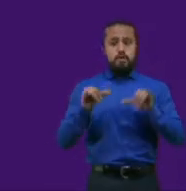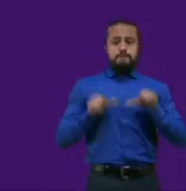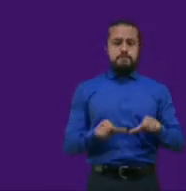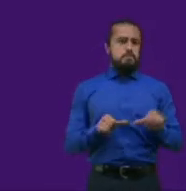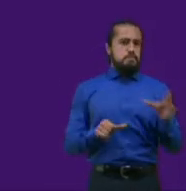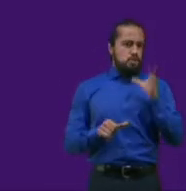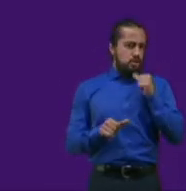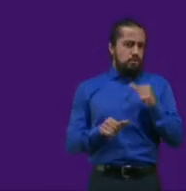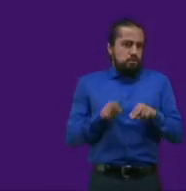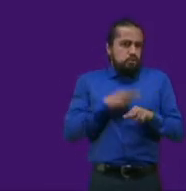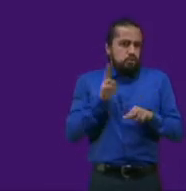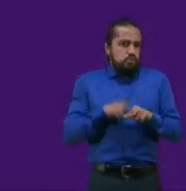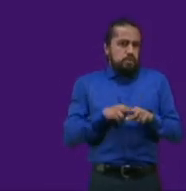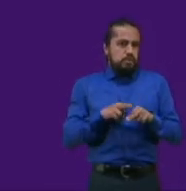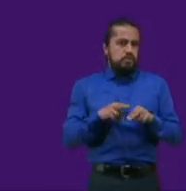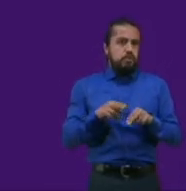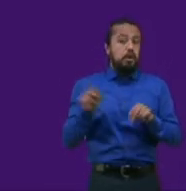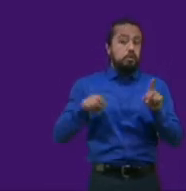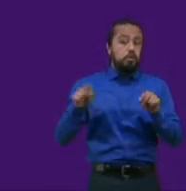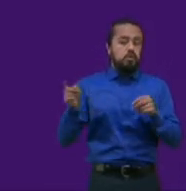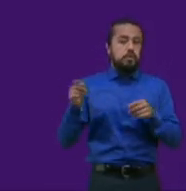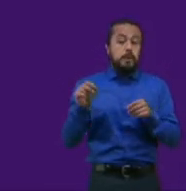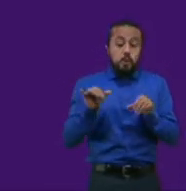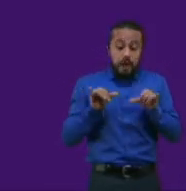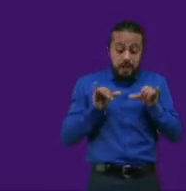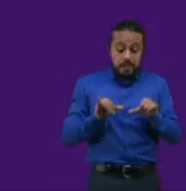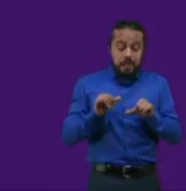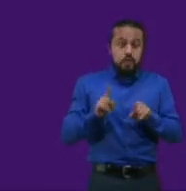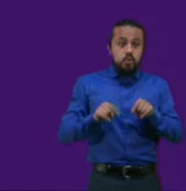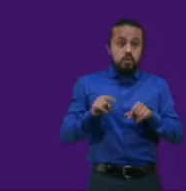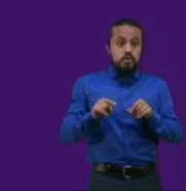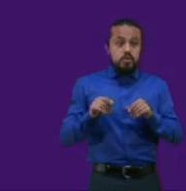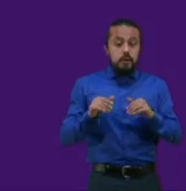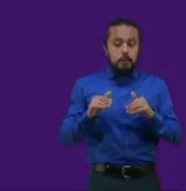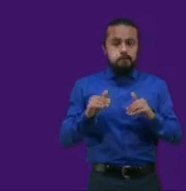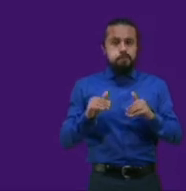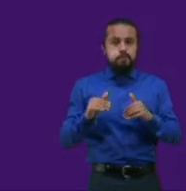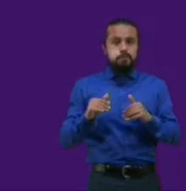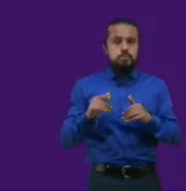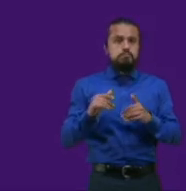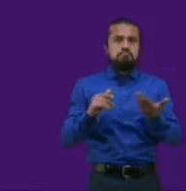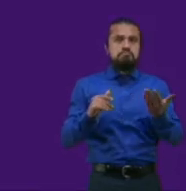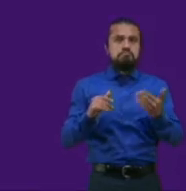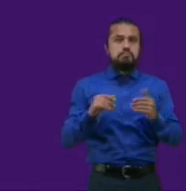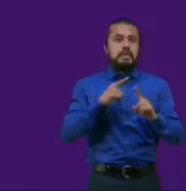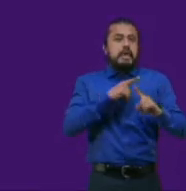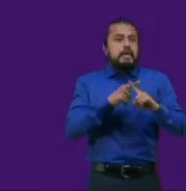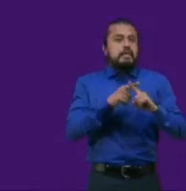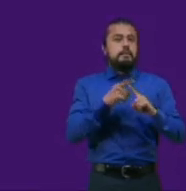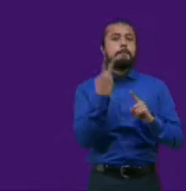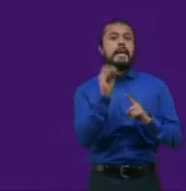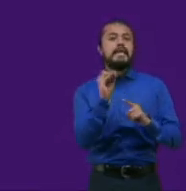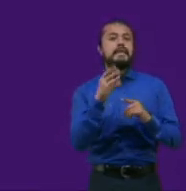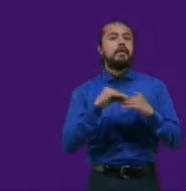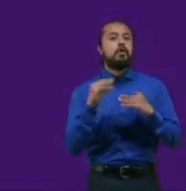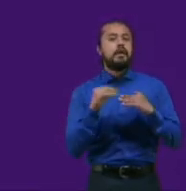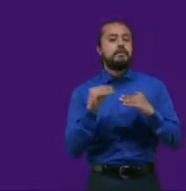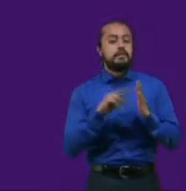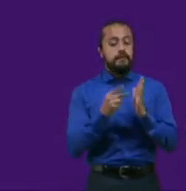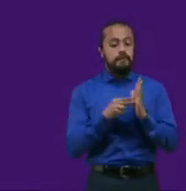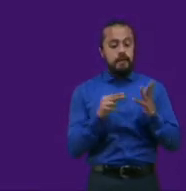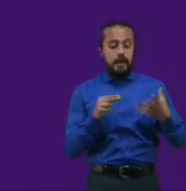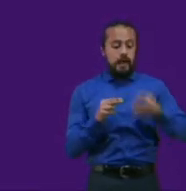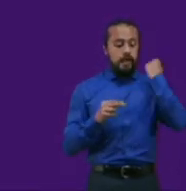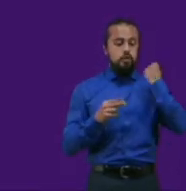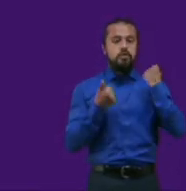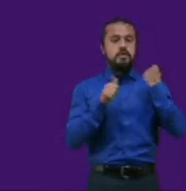y eso pues les van a traer cero. Pero los que se quedan compensan por eso y me traen X, 20. Entonces,